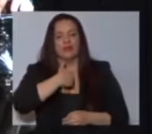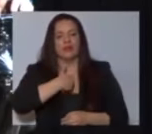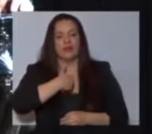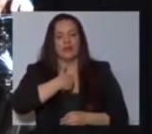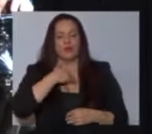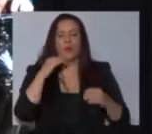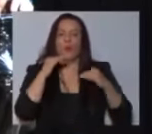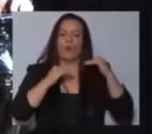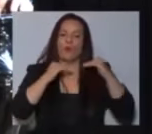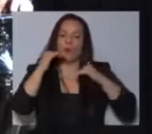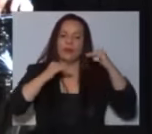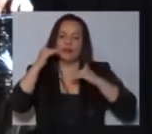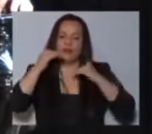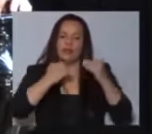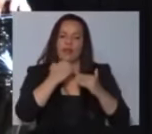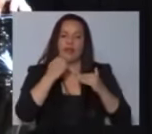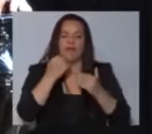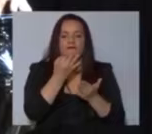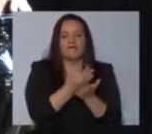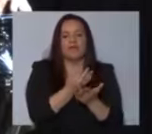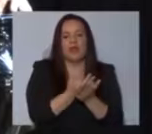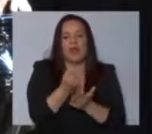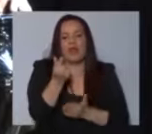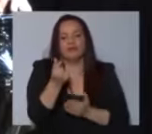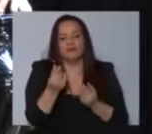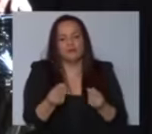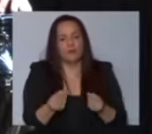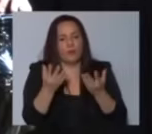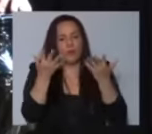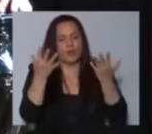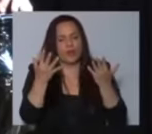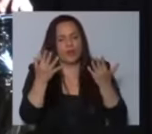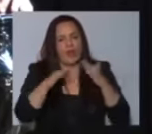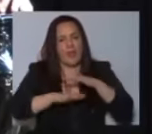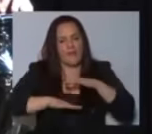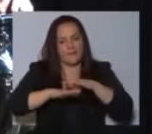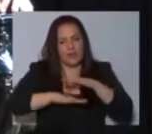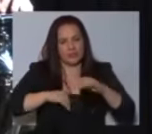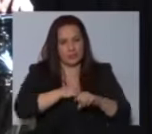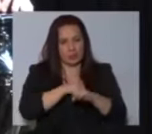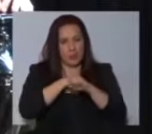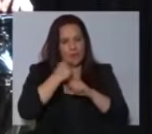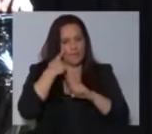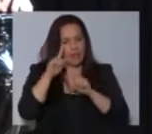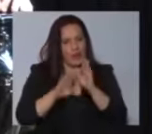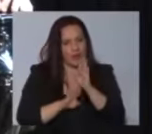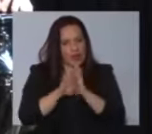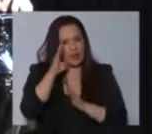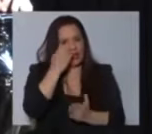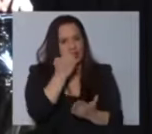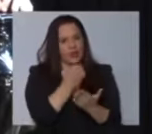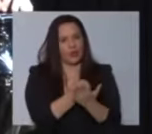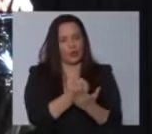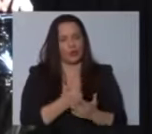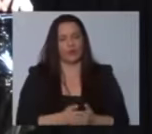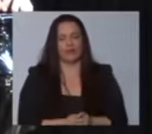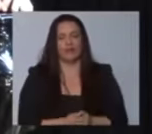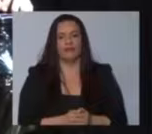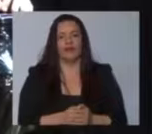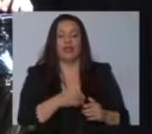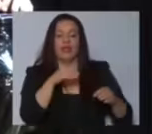un equilibrio de las finanzas públicas y bases sólidas para la reactivación económica. El